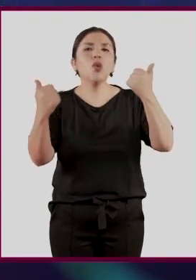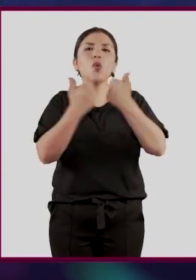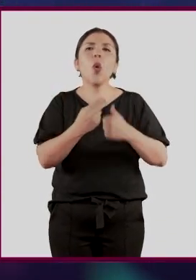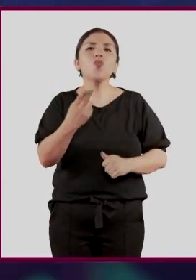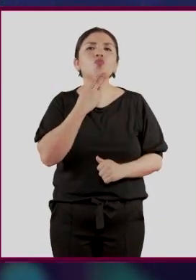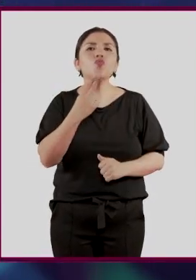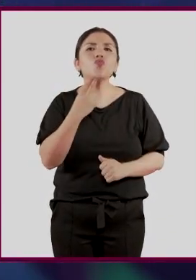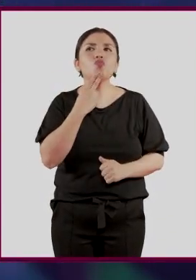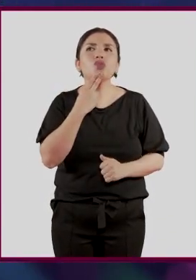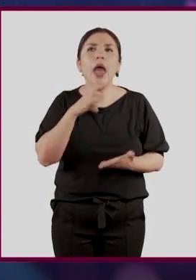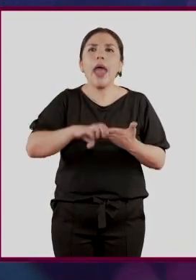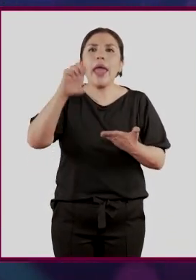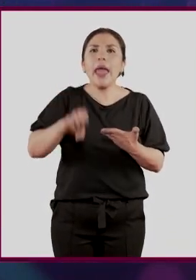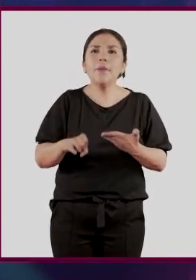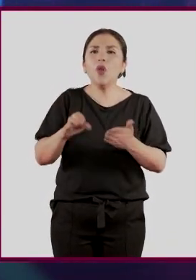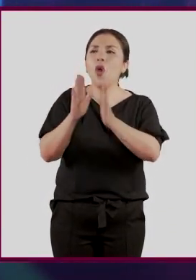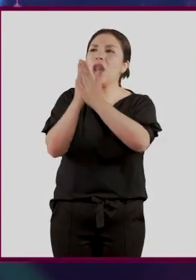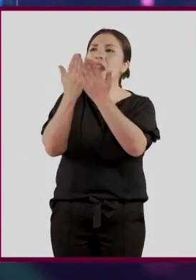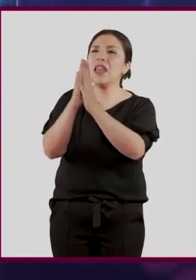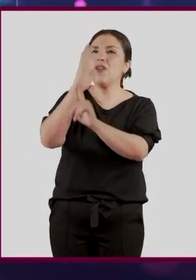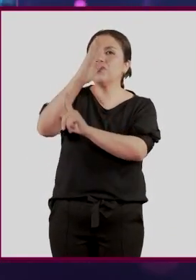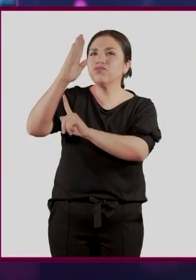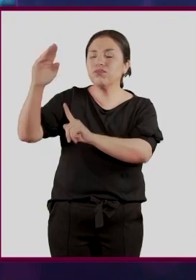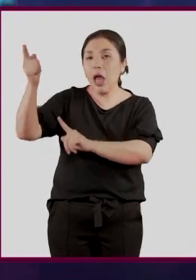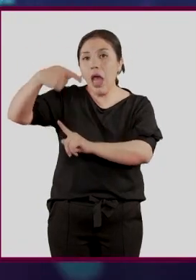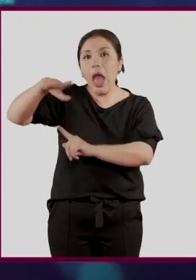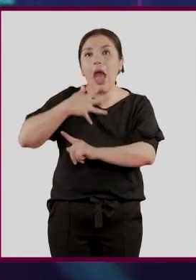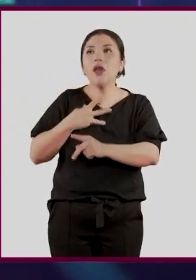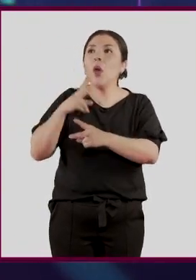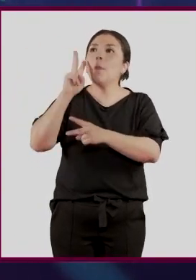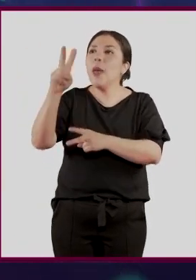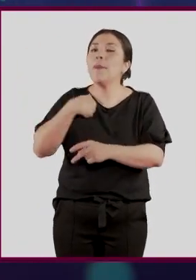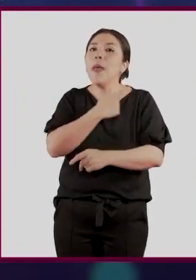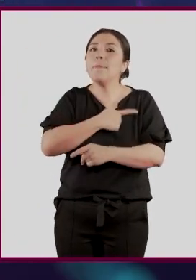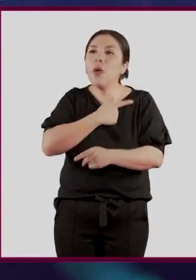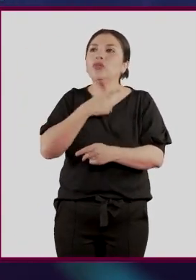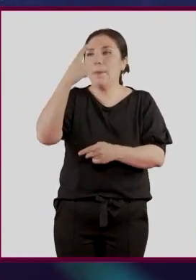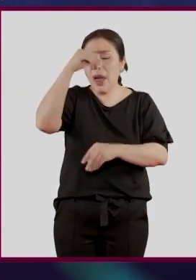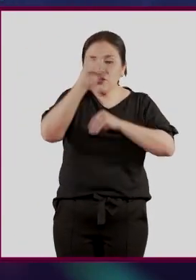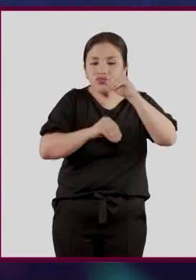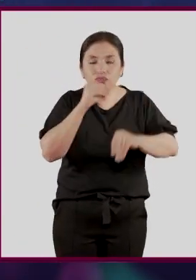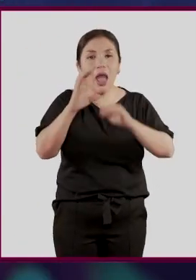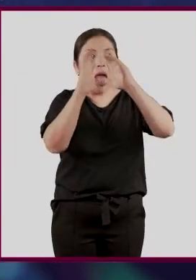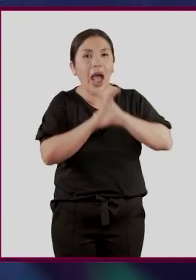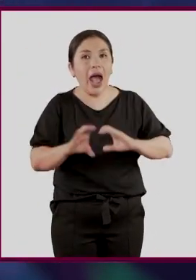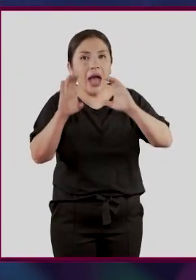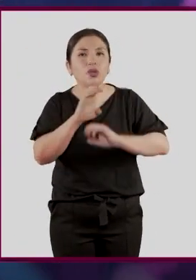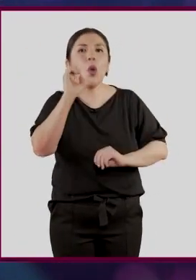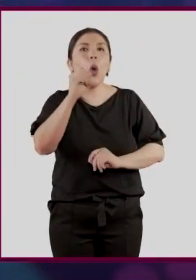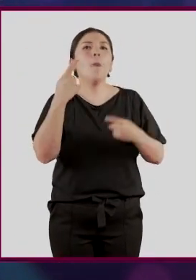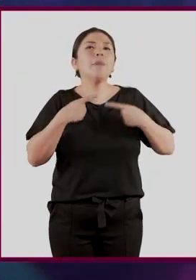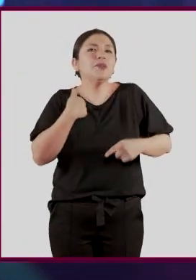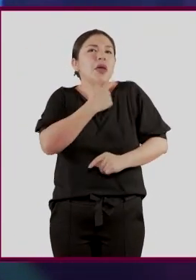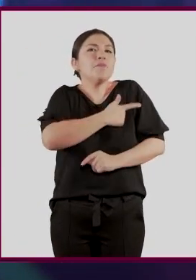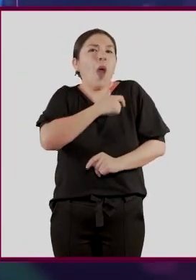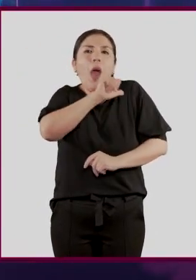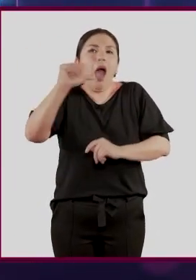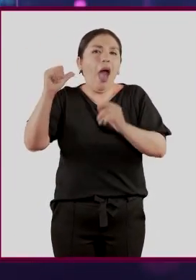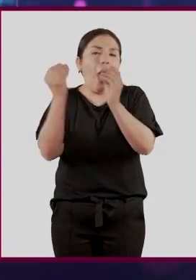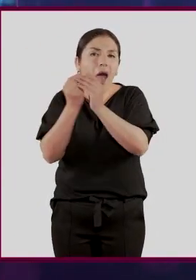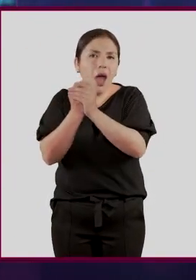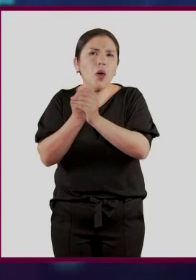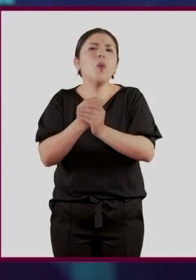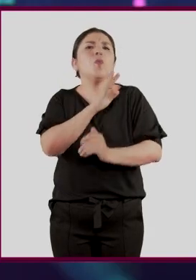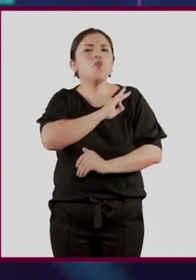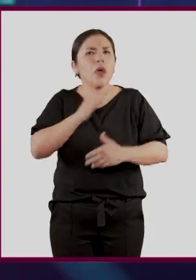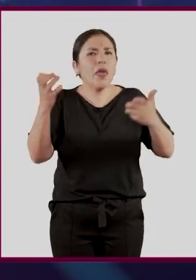utilizando obras de nuestros artistas favoritos o de las personas que admiramos. Podemos